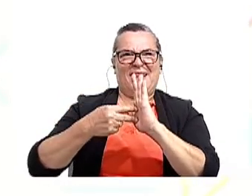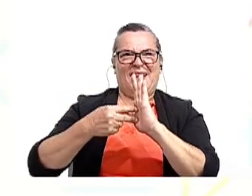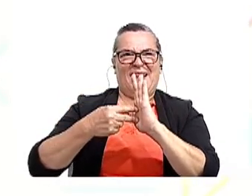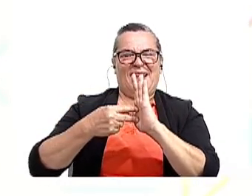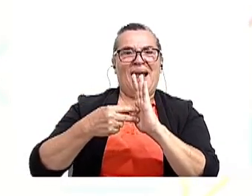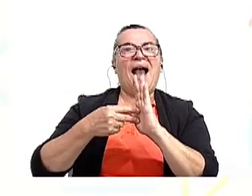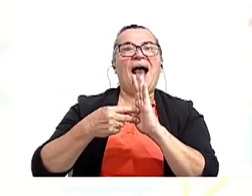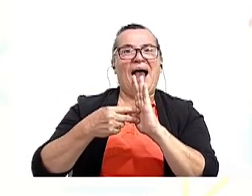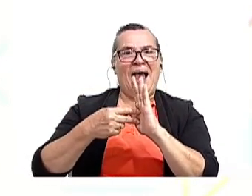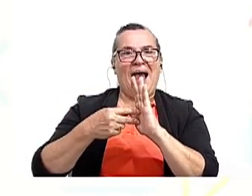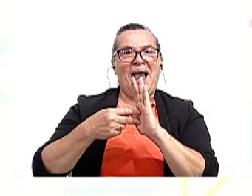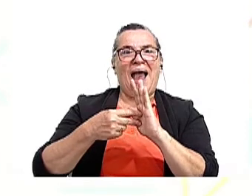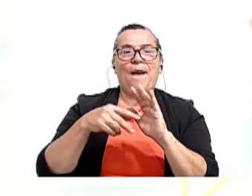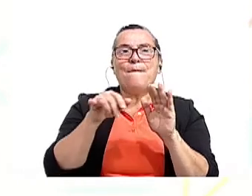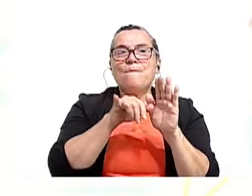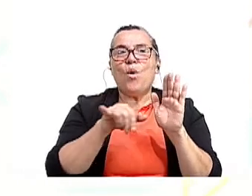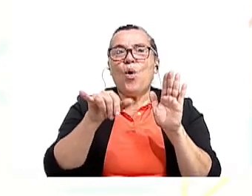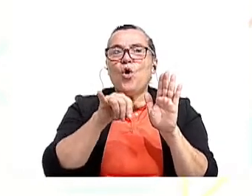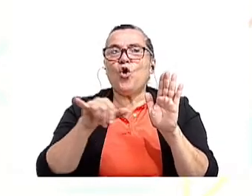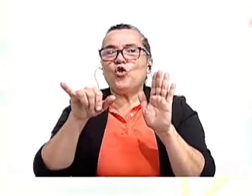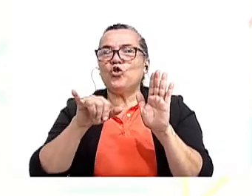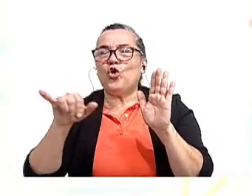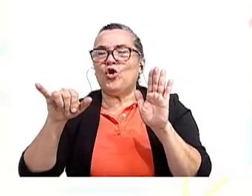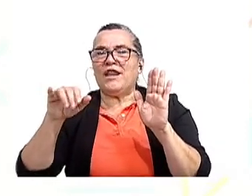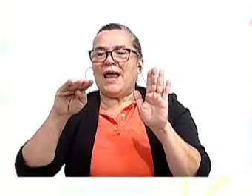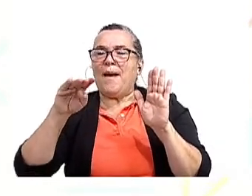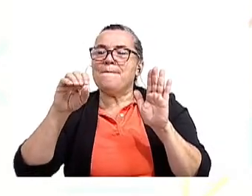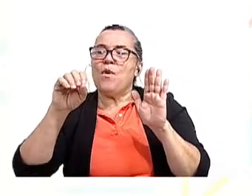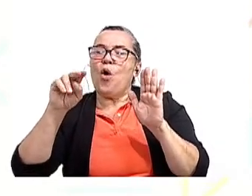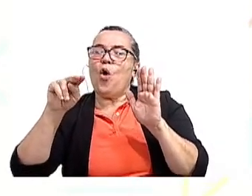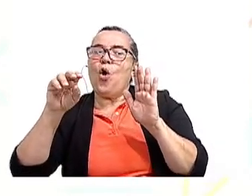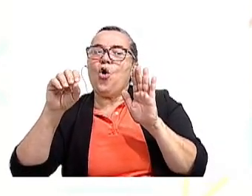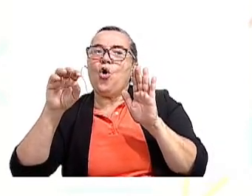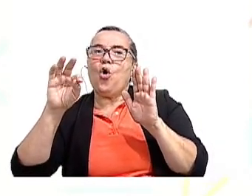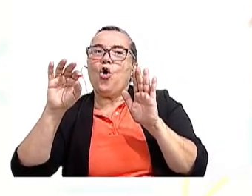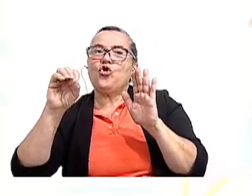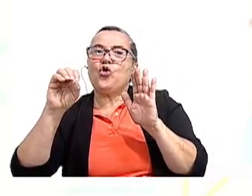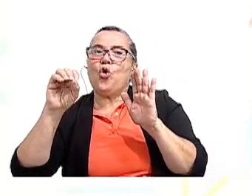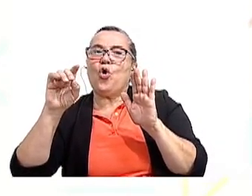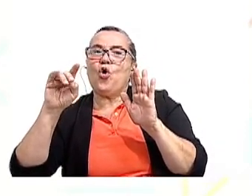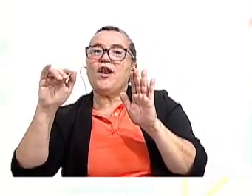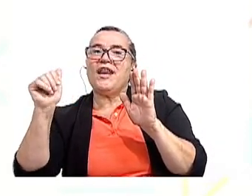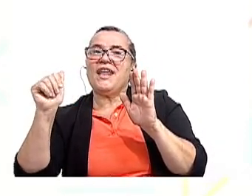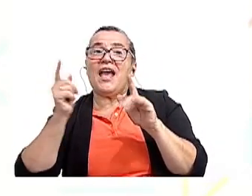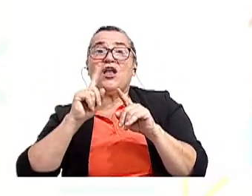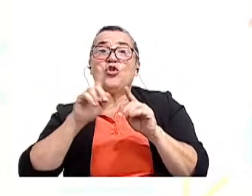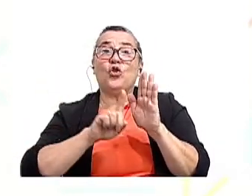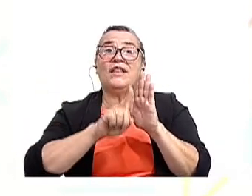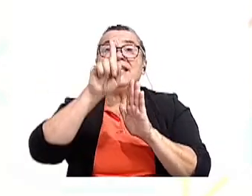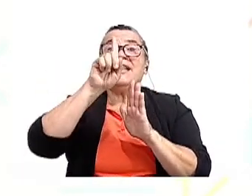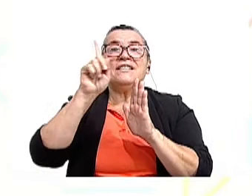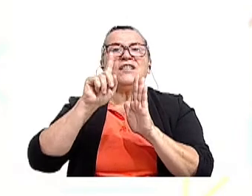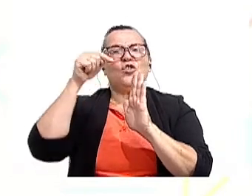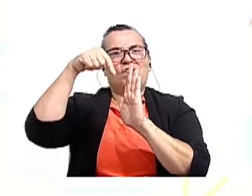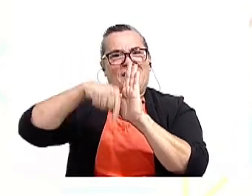pendiente? La monotonía. ¿Recuerdan qué es la monotonía? ¿Dónde crece y dónde decrece una